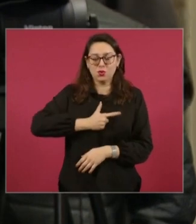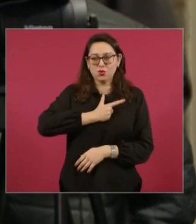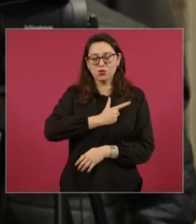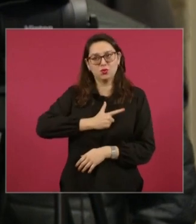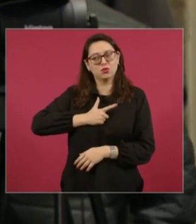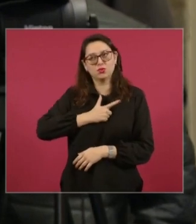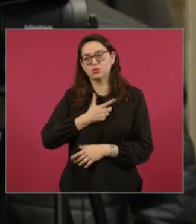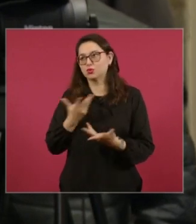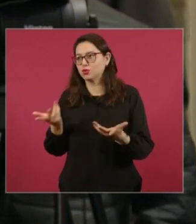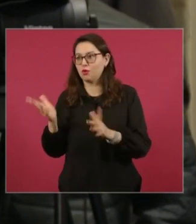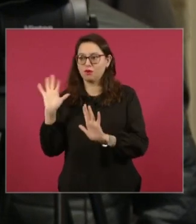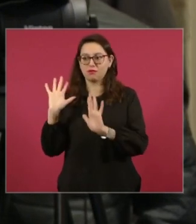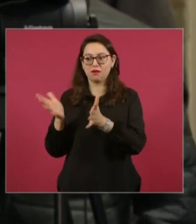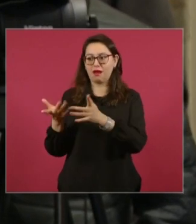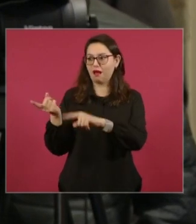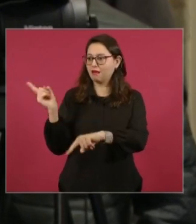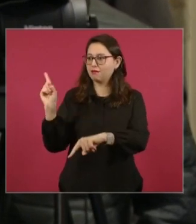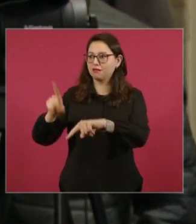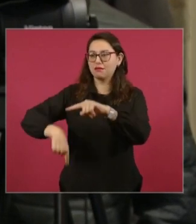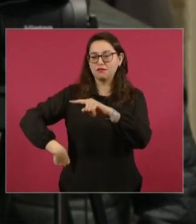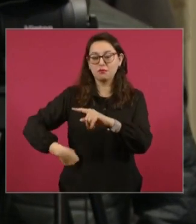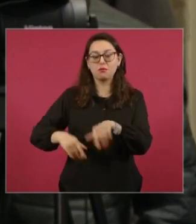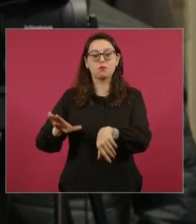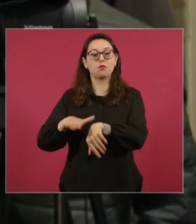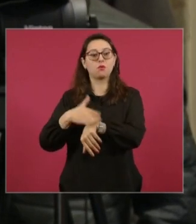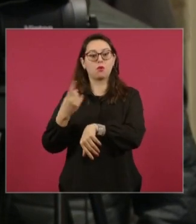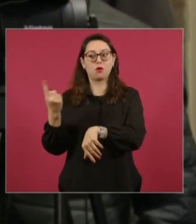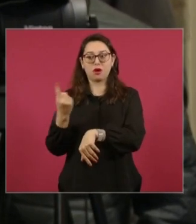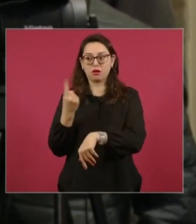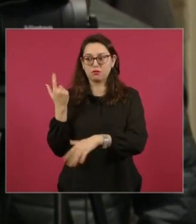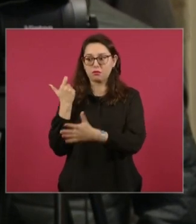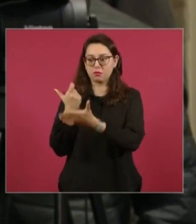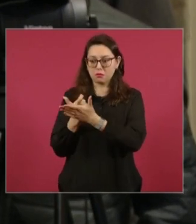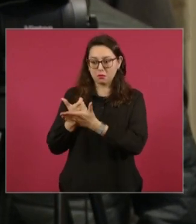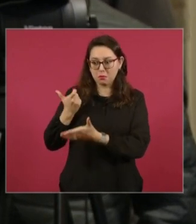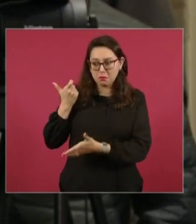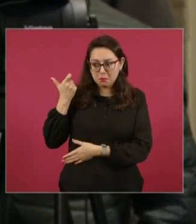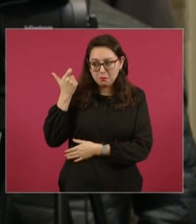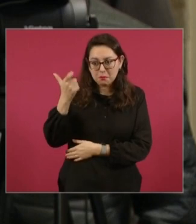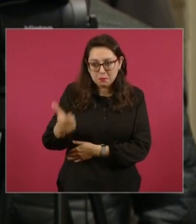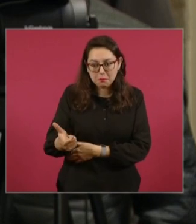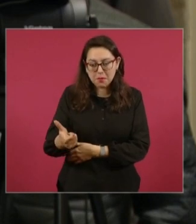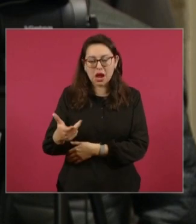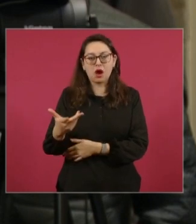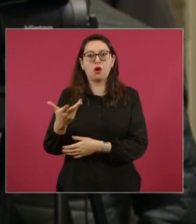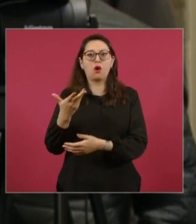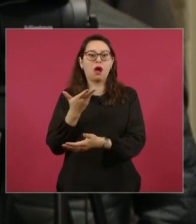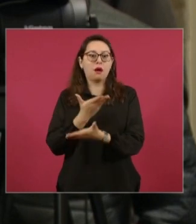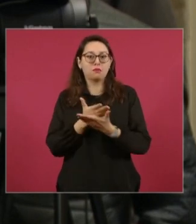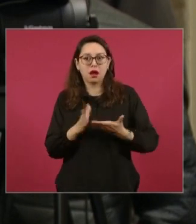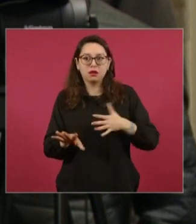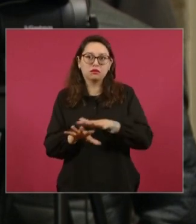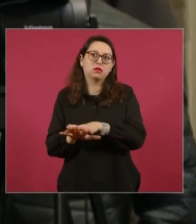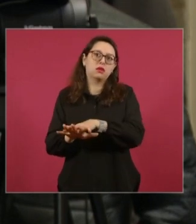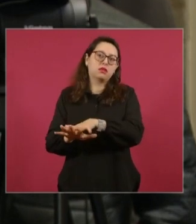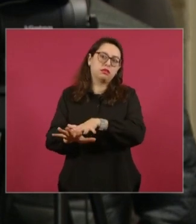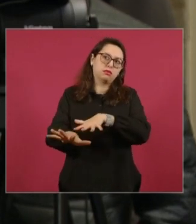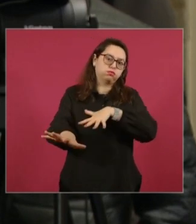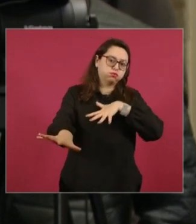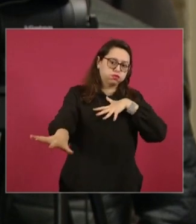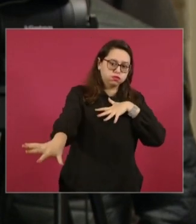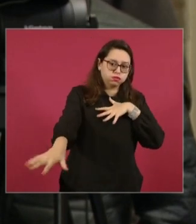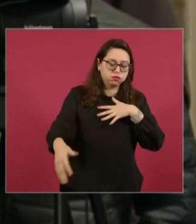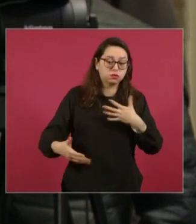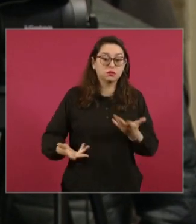Orizaba, ya que además del pago que hacían, debían sufrir el cuello de botella que existía. Para este año